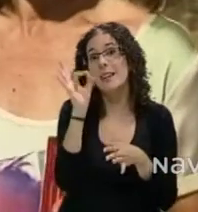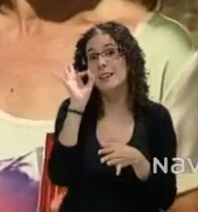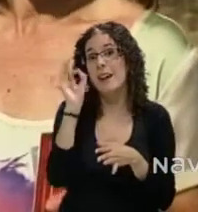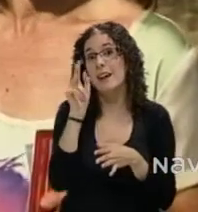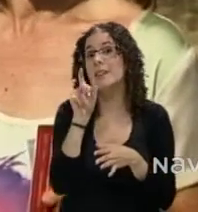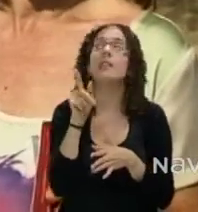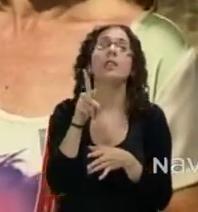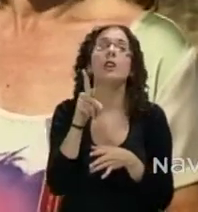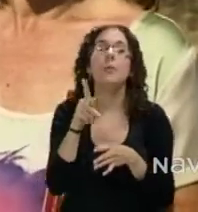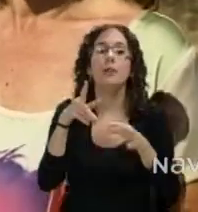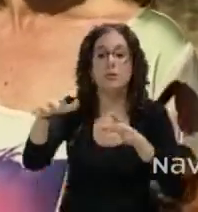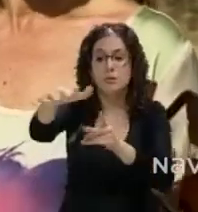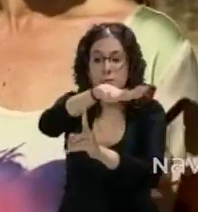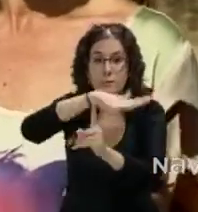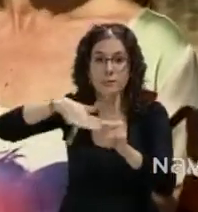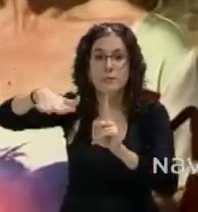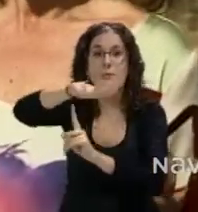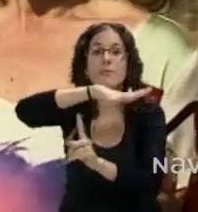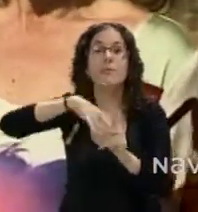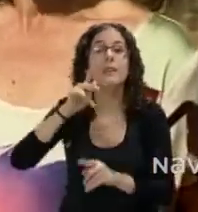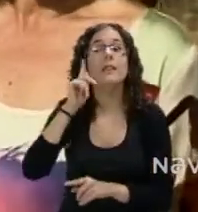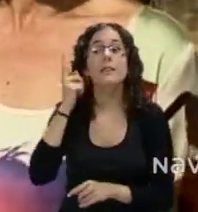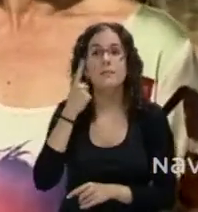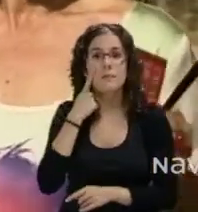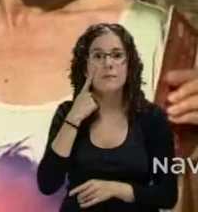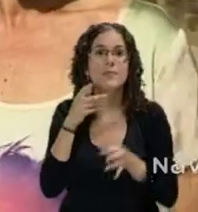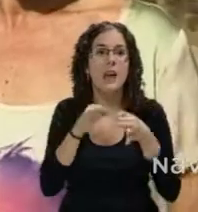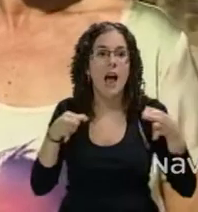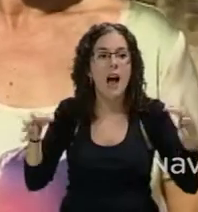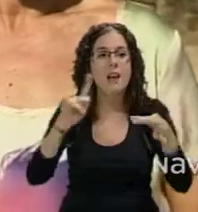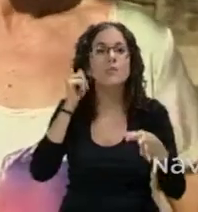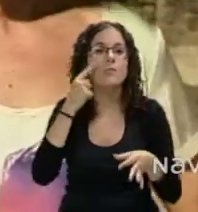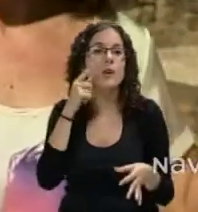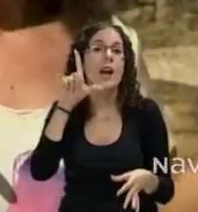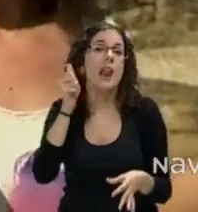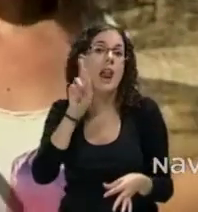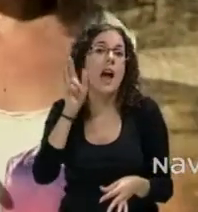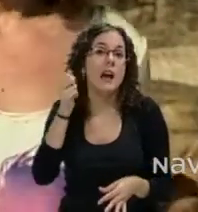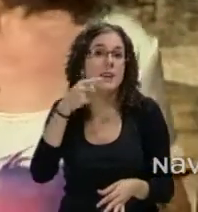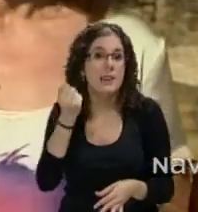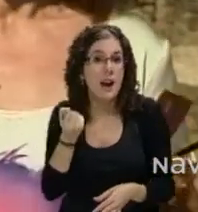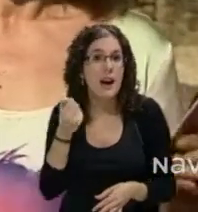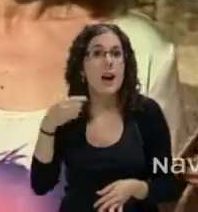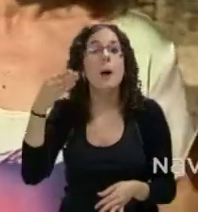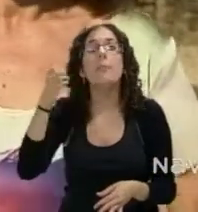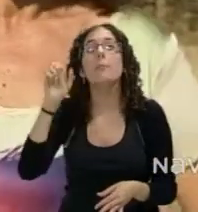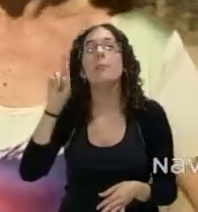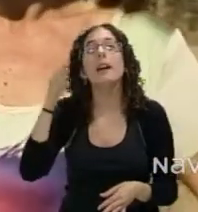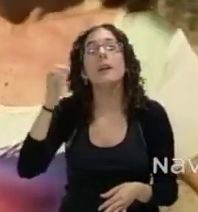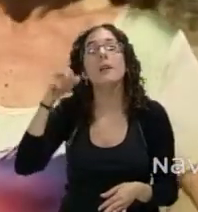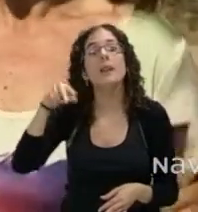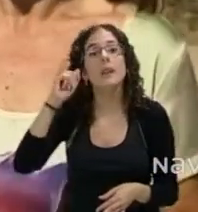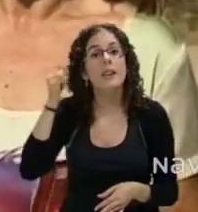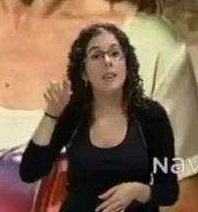aparecido aras y estelas en La Raga, en Berbinzana, en Lerate, en